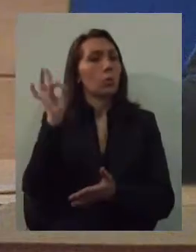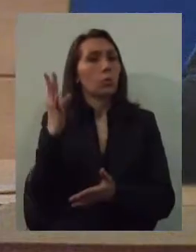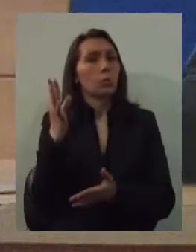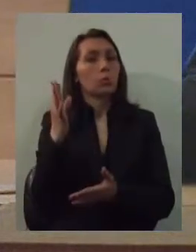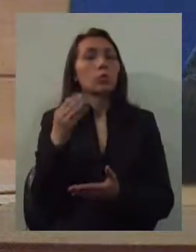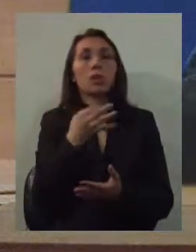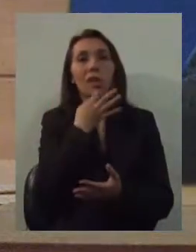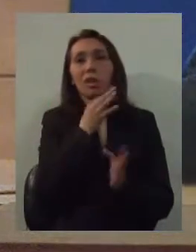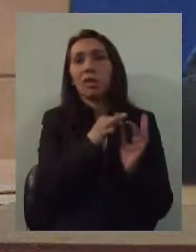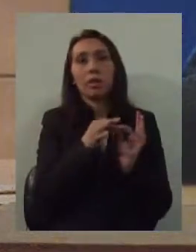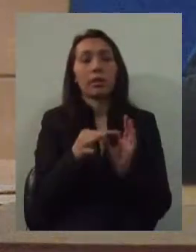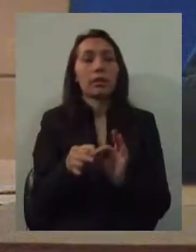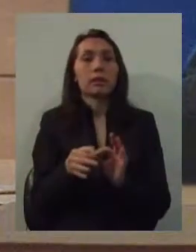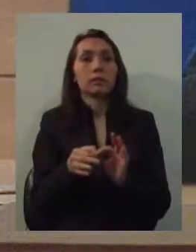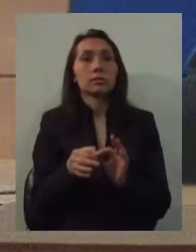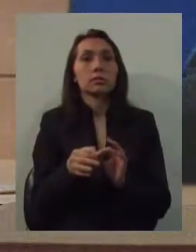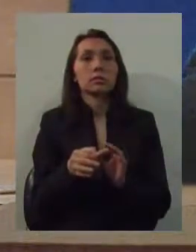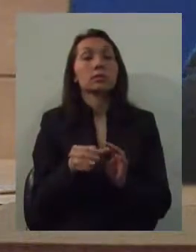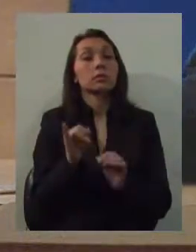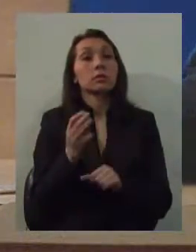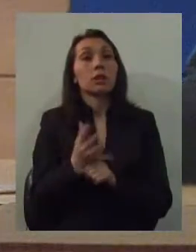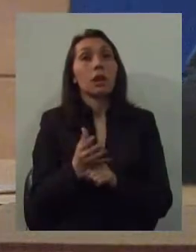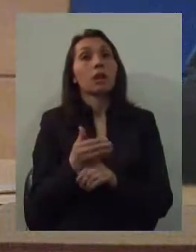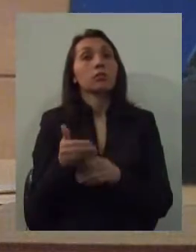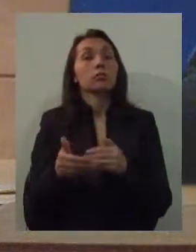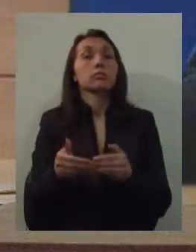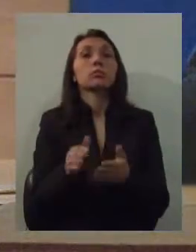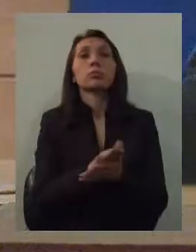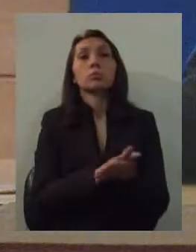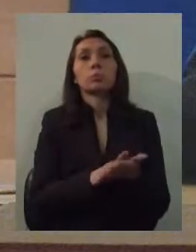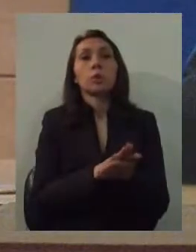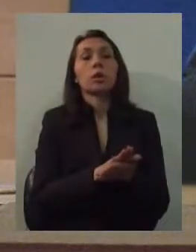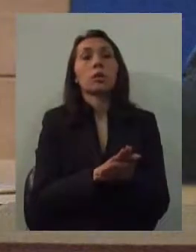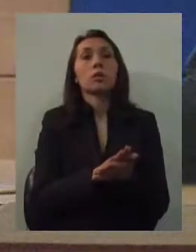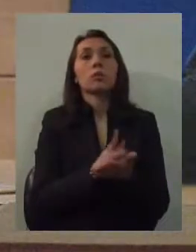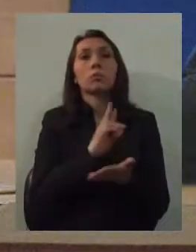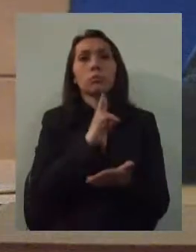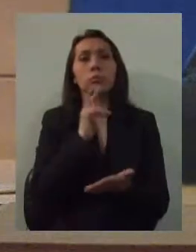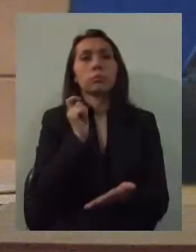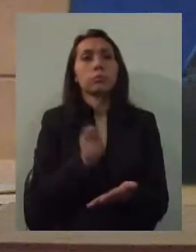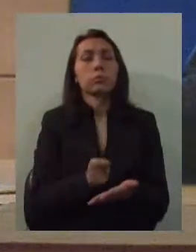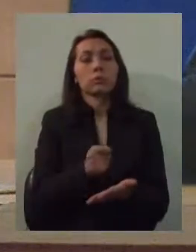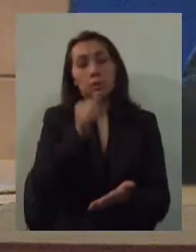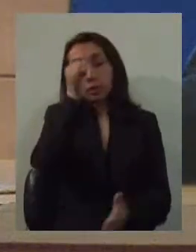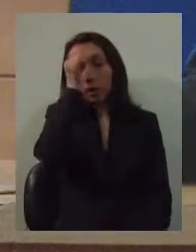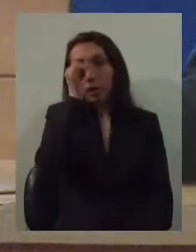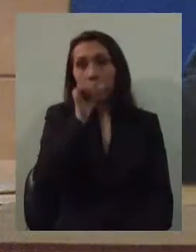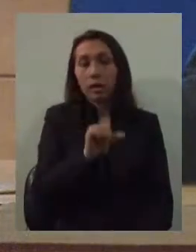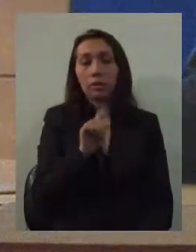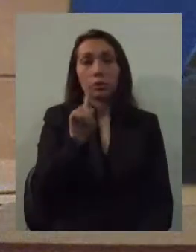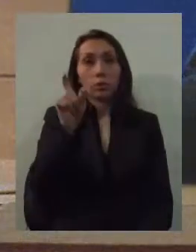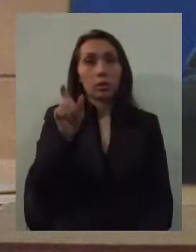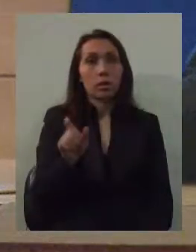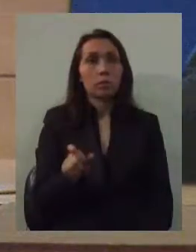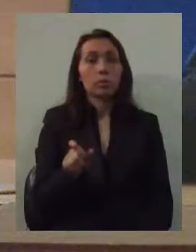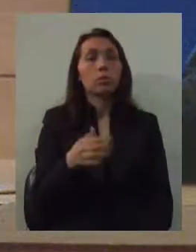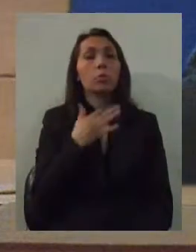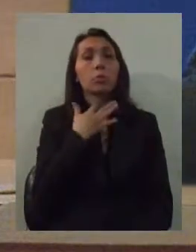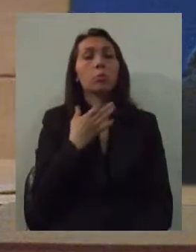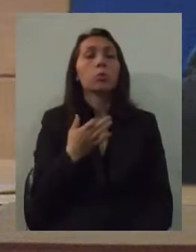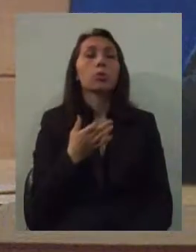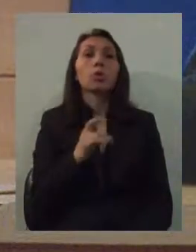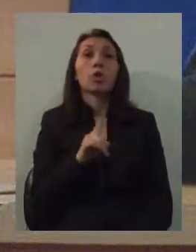cual quiere decir que si se tiene que ejecutar, por ejemplo, una sentencia de condena a una persona porque no